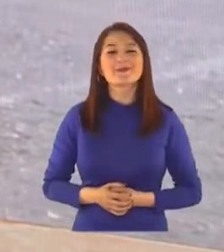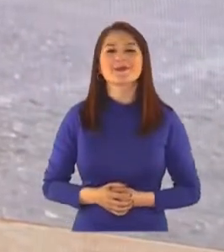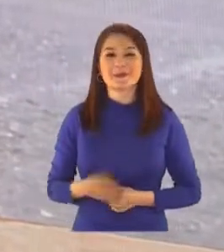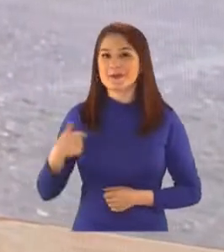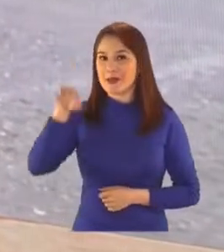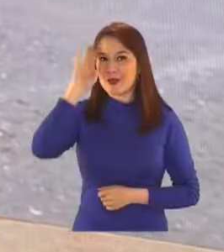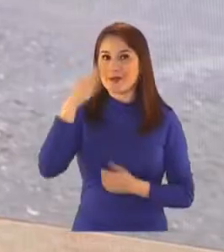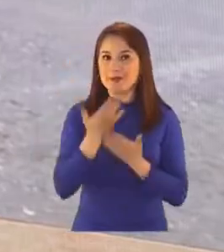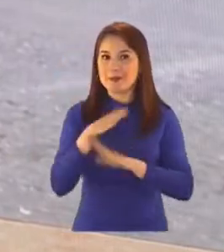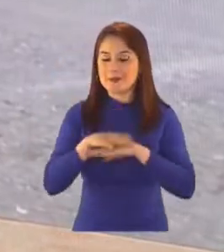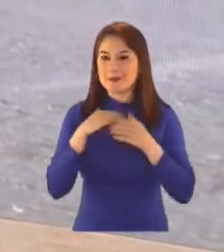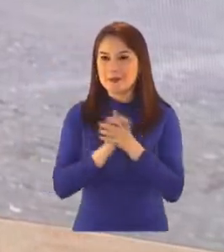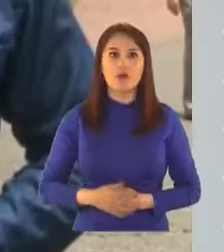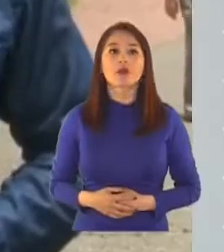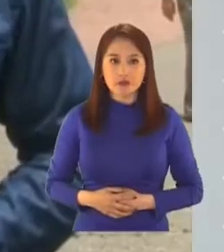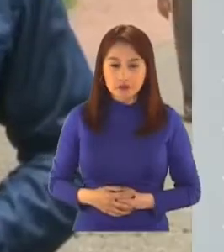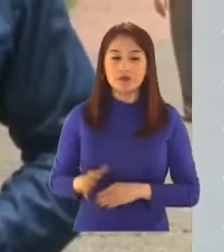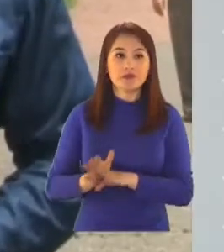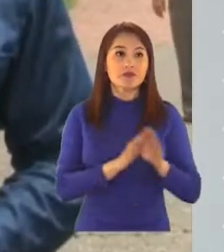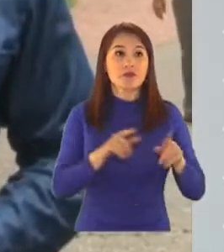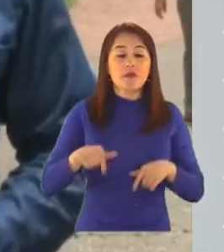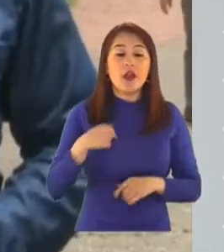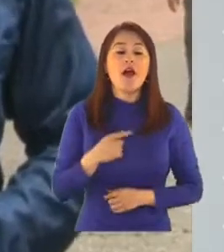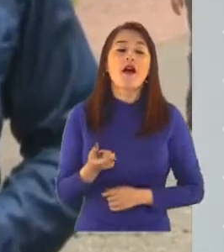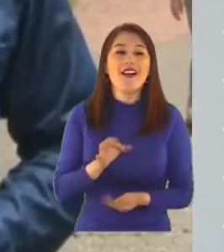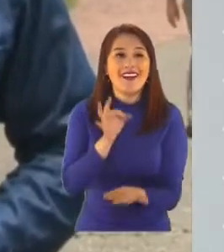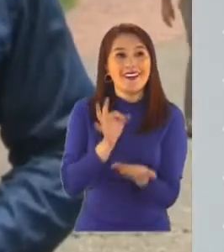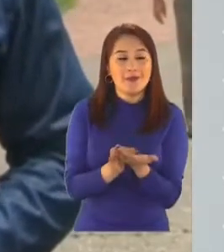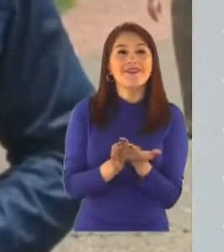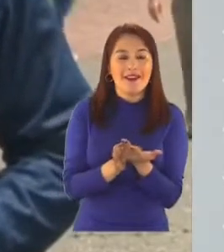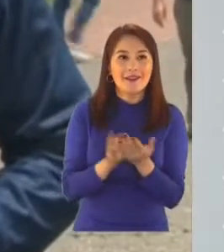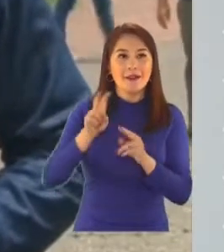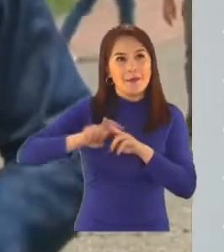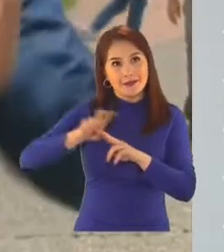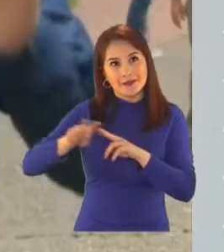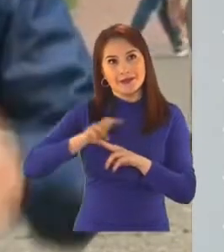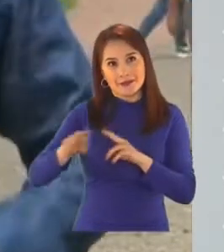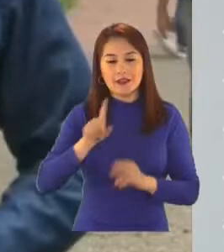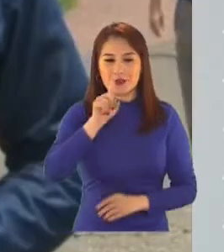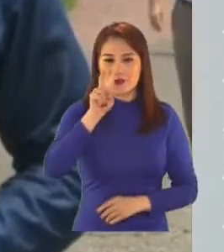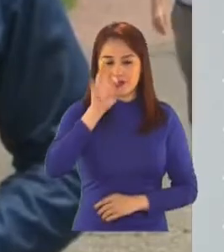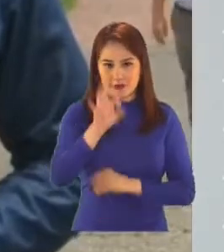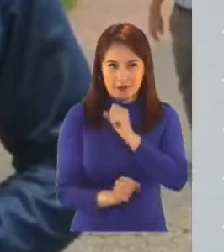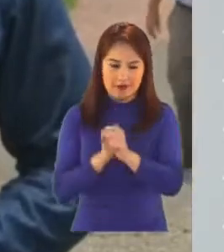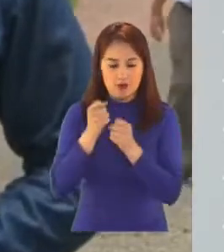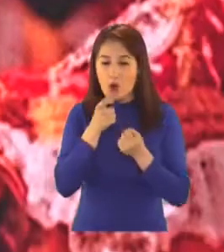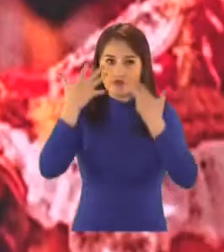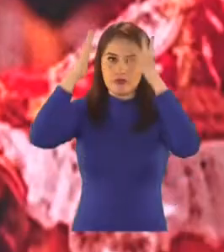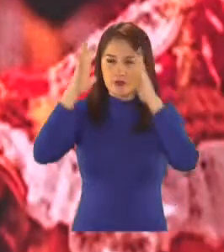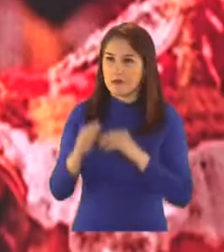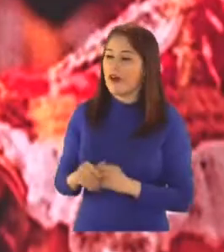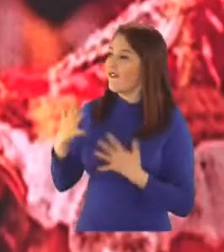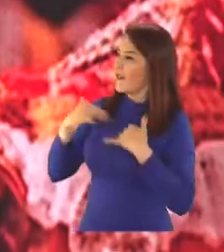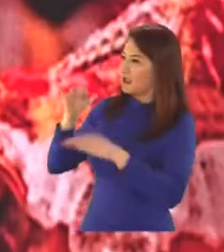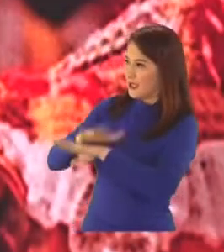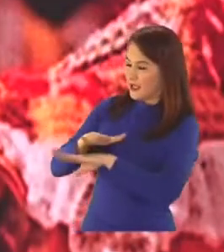Hola, buenas tardes. Es un placer saludarlos desde Manizales de Caldas con los 173 años de la ciudad de las Puertas Abiertas. Feliz tarde para todos. Feliz tarde, Edwin,